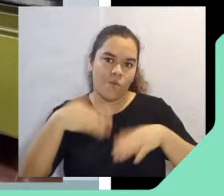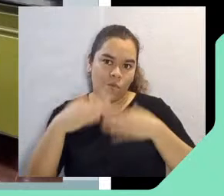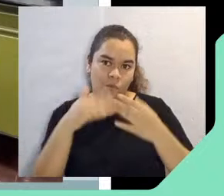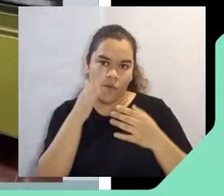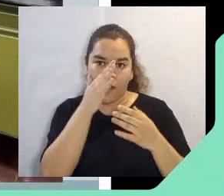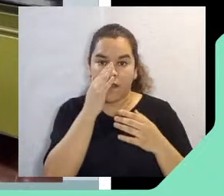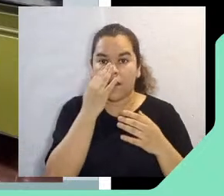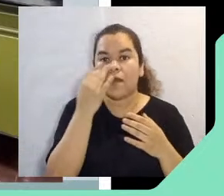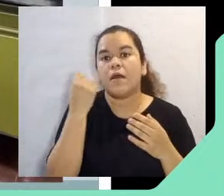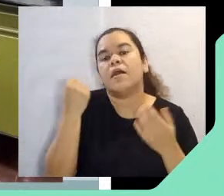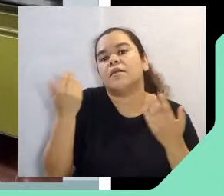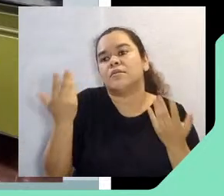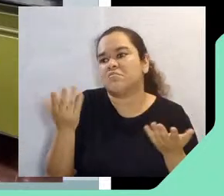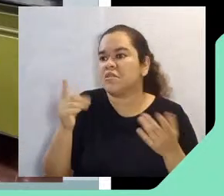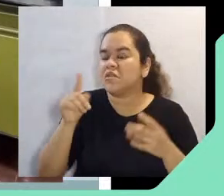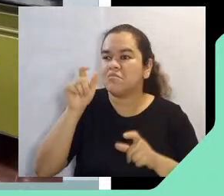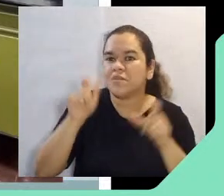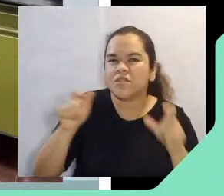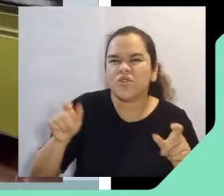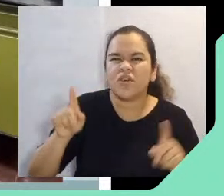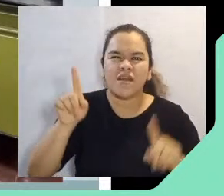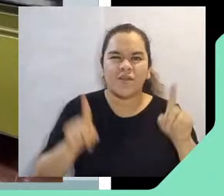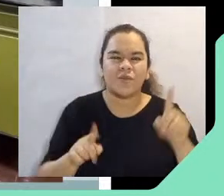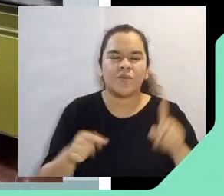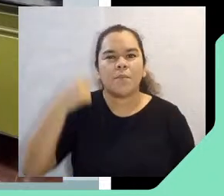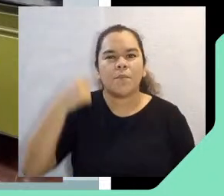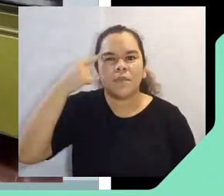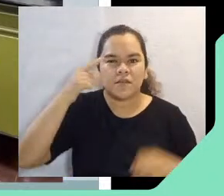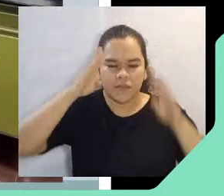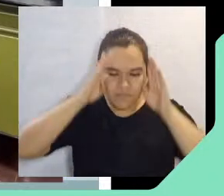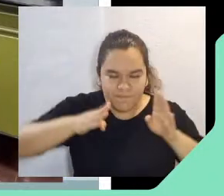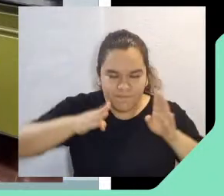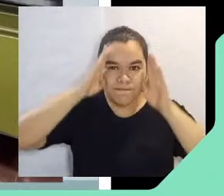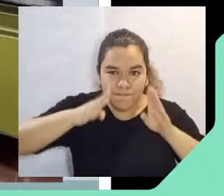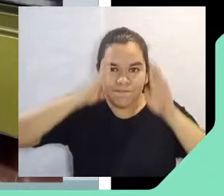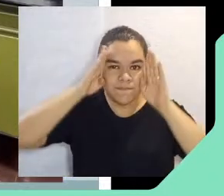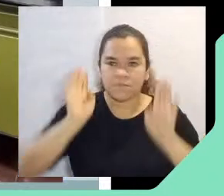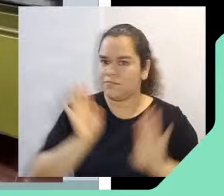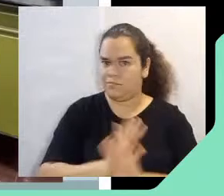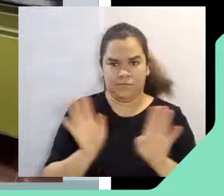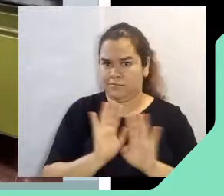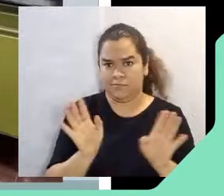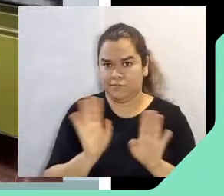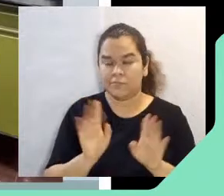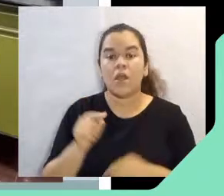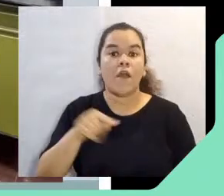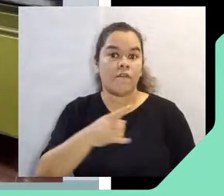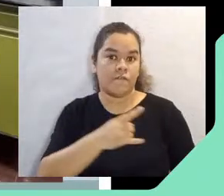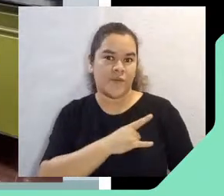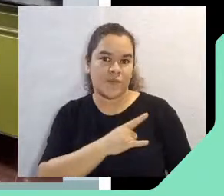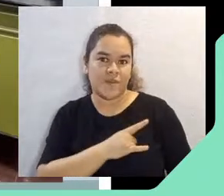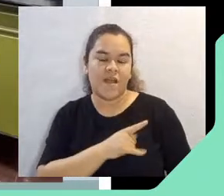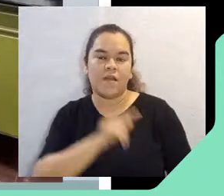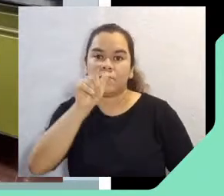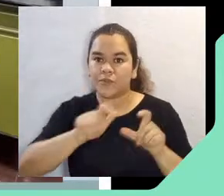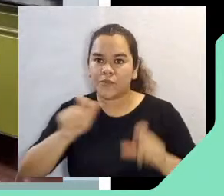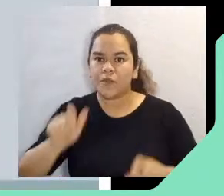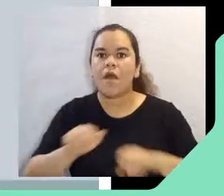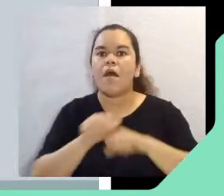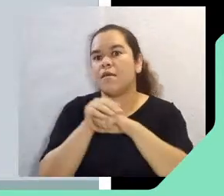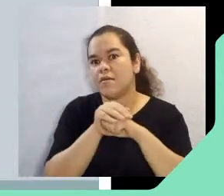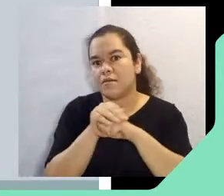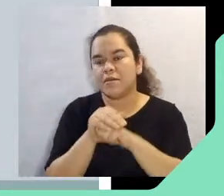sea, para que no piensen que uno viene a estudiar. Quiero que sepan que dentro de la facultad van a ser amigos, van a ser